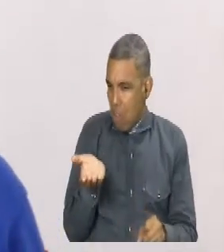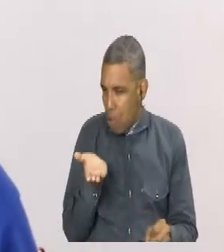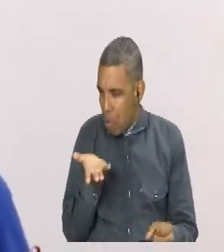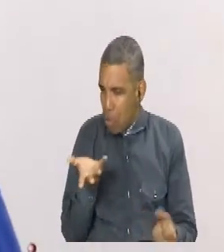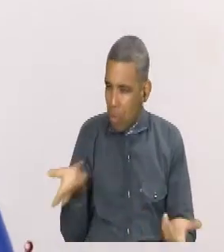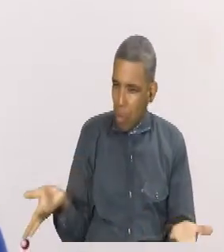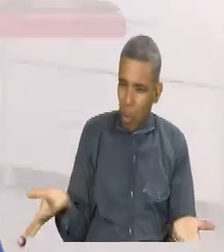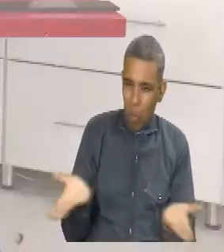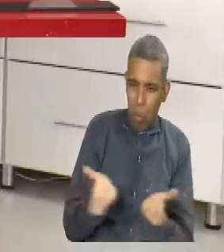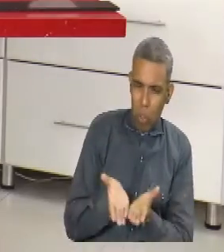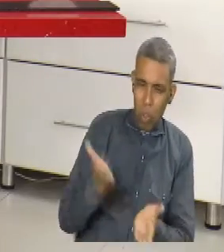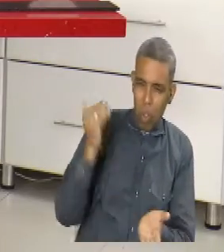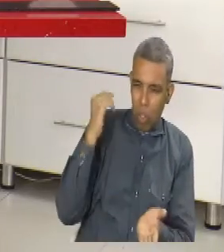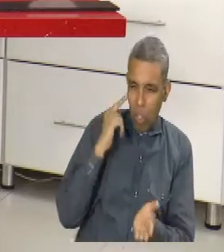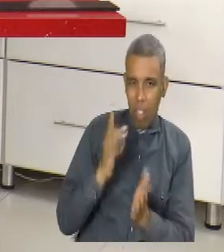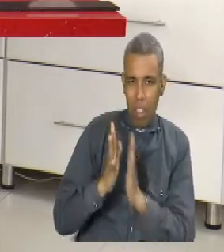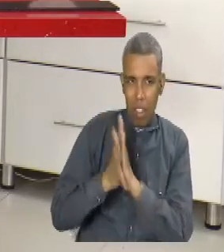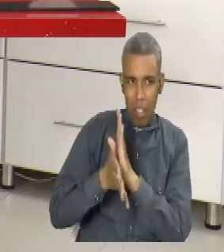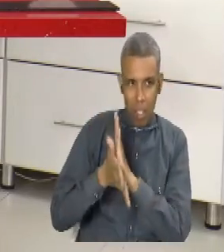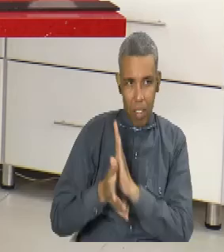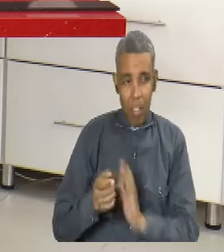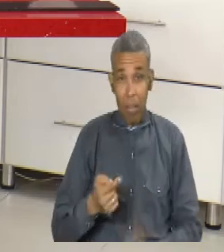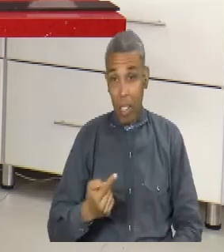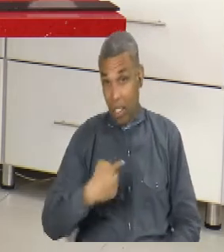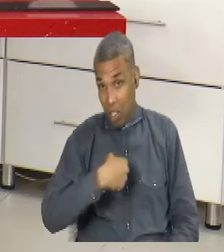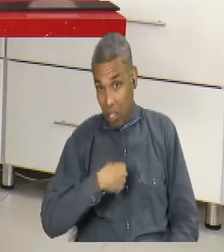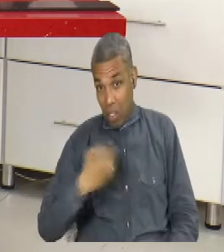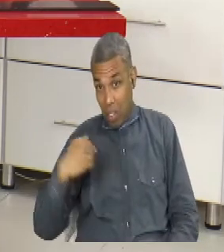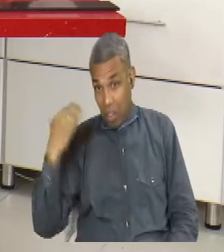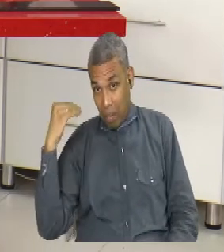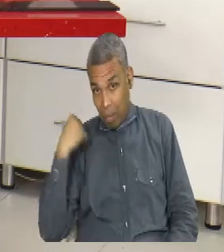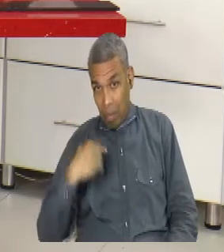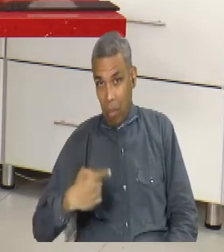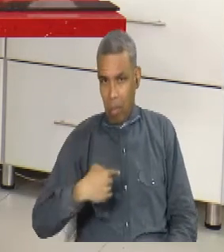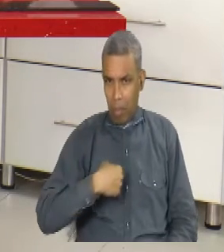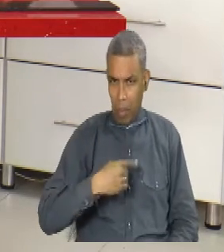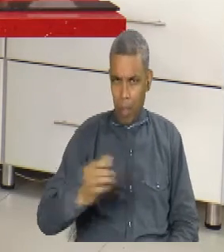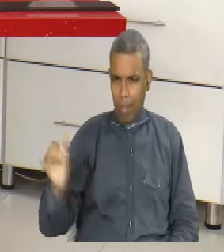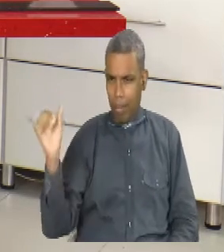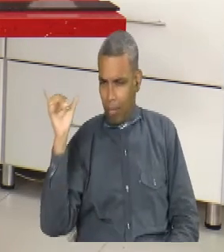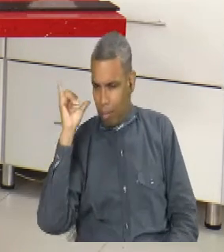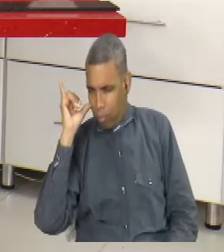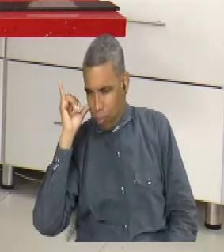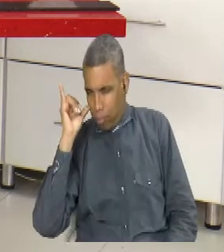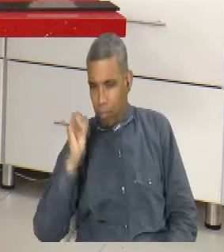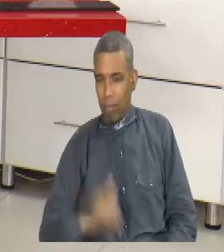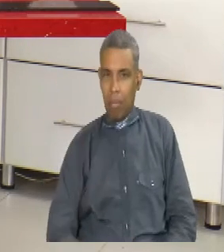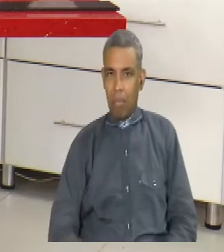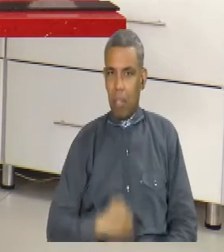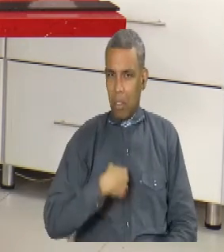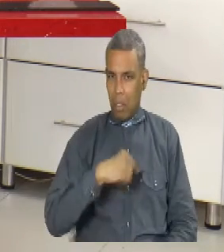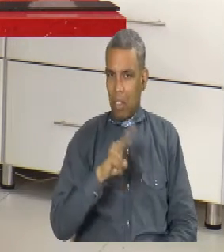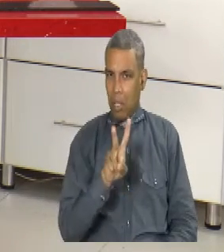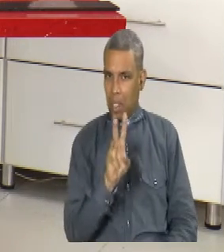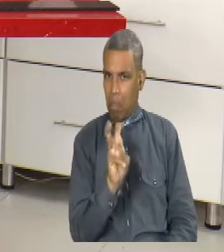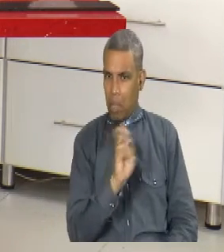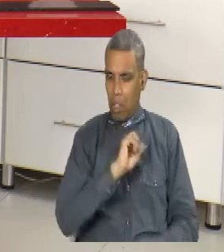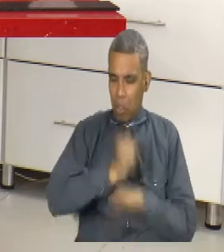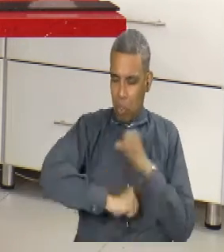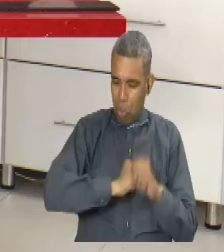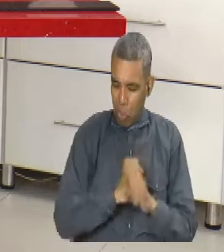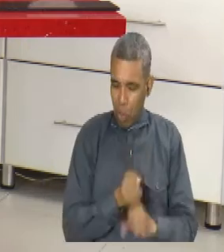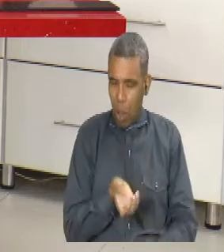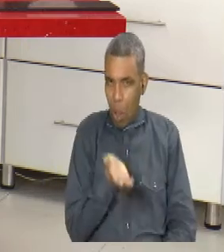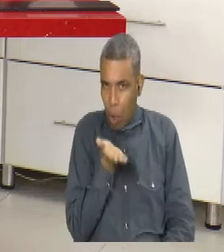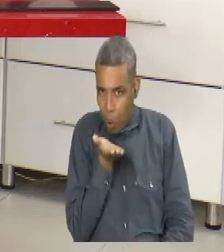estudió? Bueno, yo soy ingeniera industrial de profesión. Tengo 28 años, trabajo con